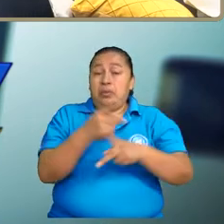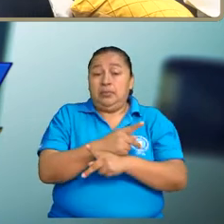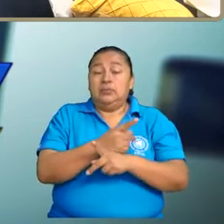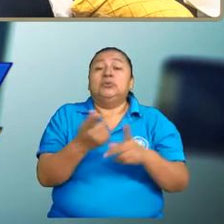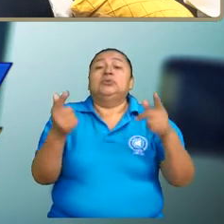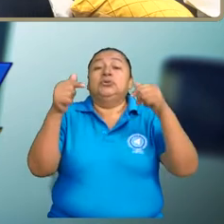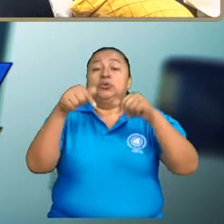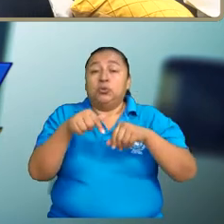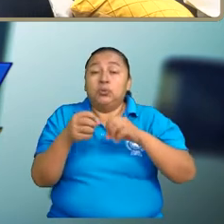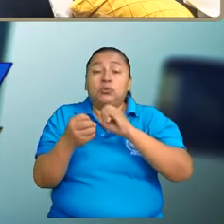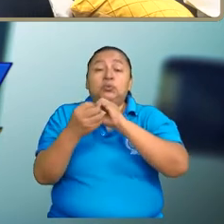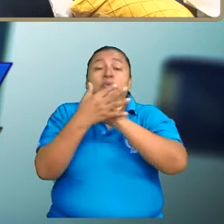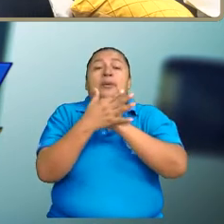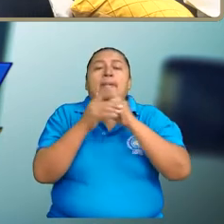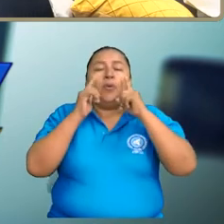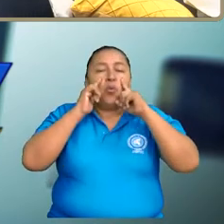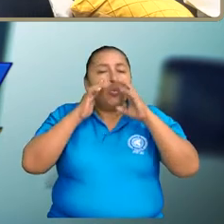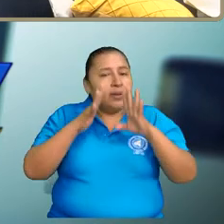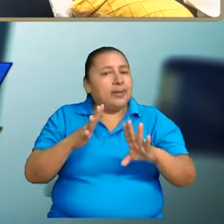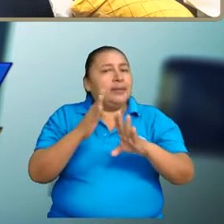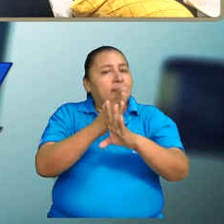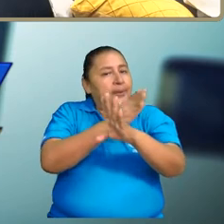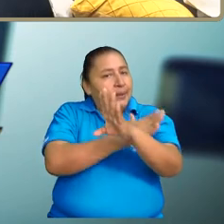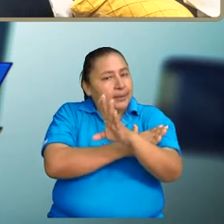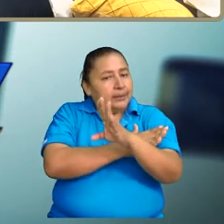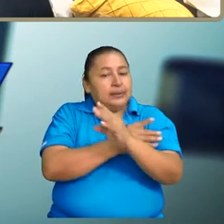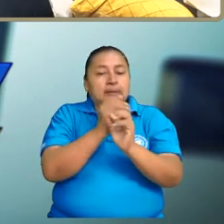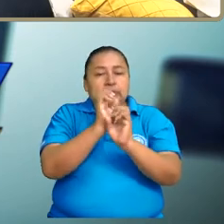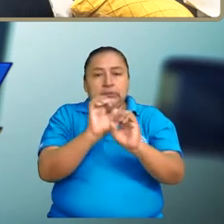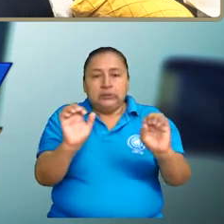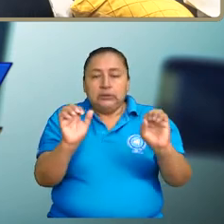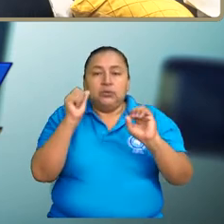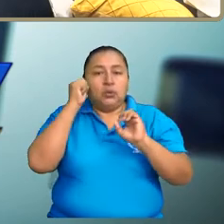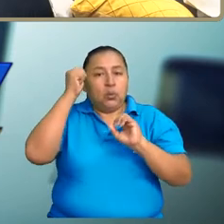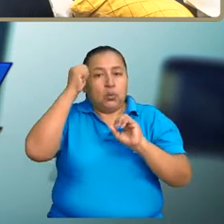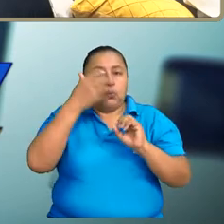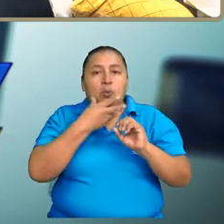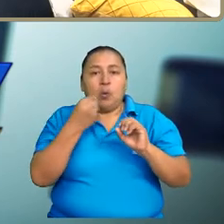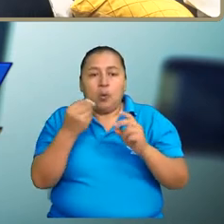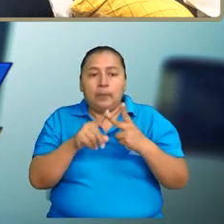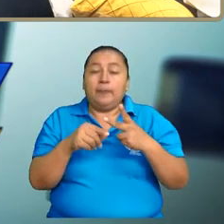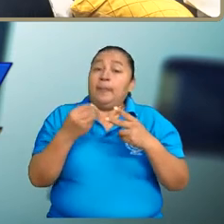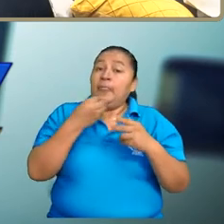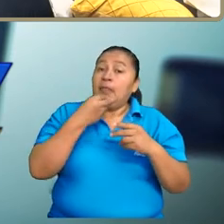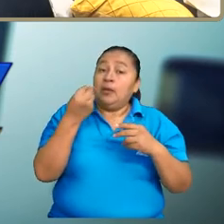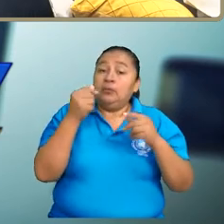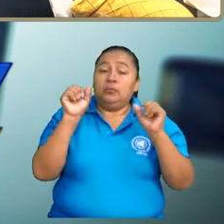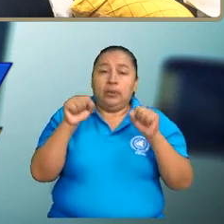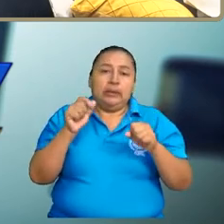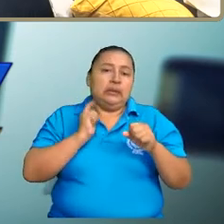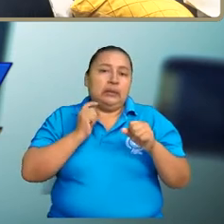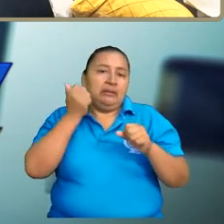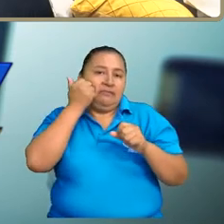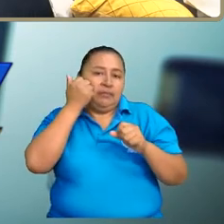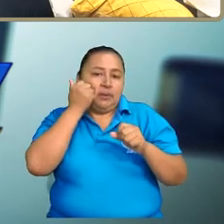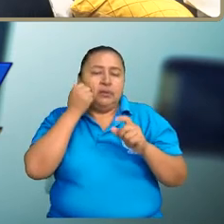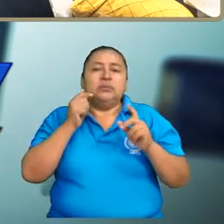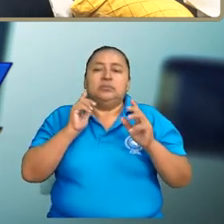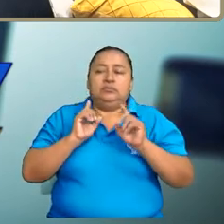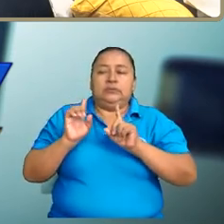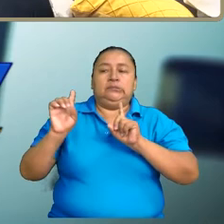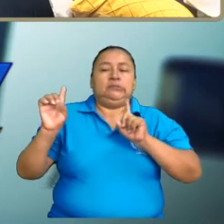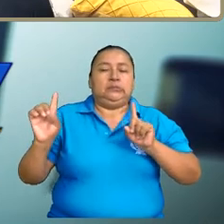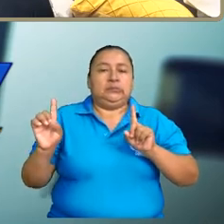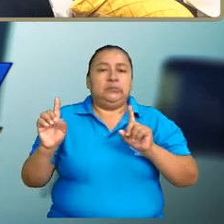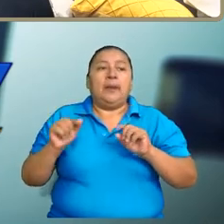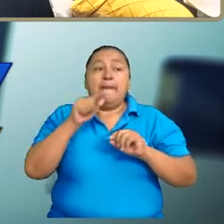coronavirus fortalezcamos esas medidas de prevención y el niño, el adulto joven o el adolescente que pueda estar enfermo, guarde esa distancia con